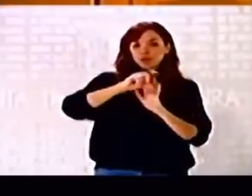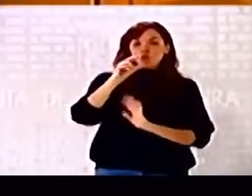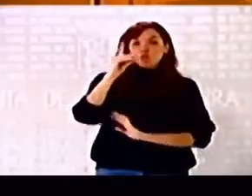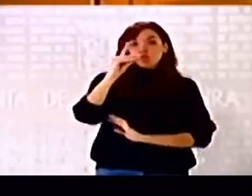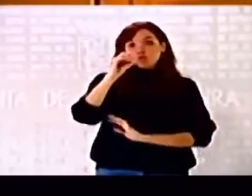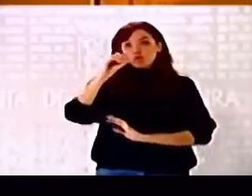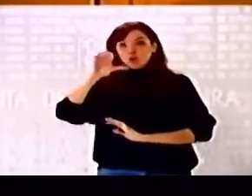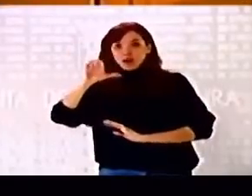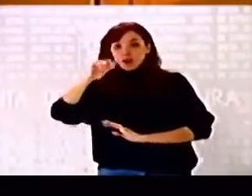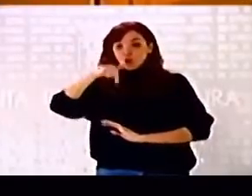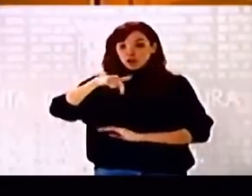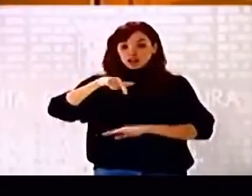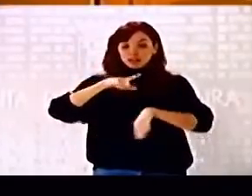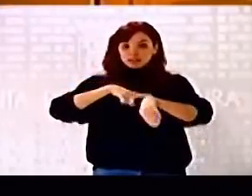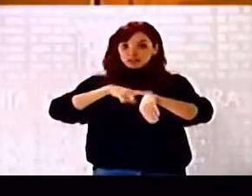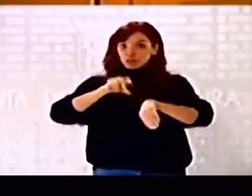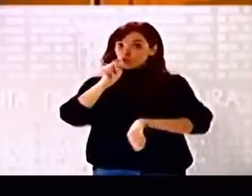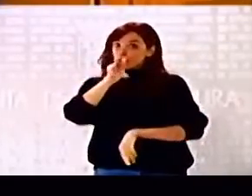de la noche de hoy.